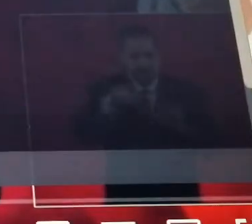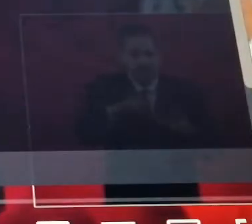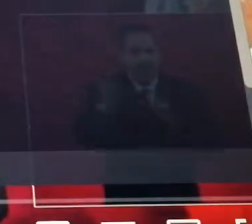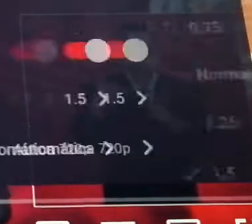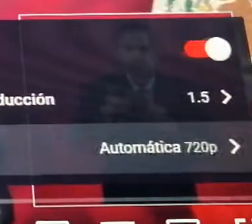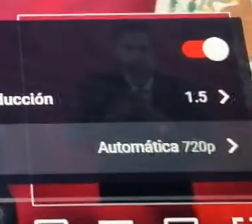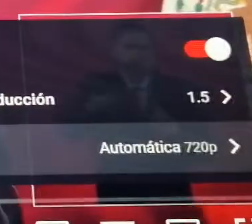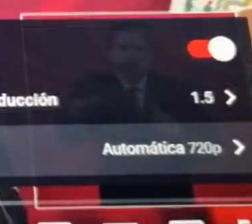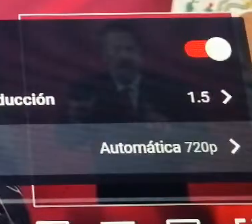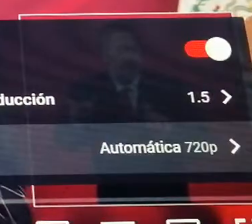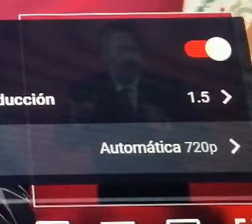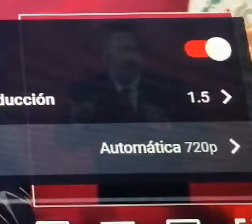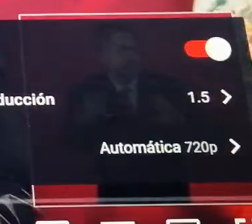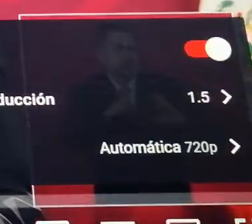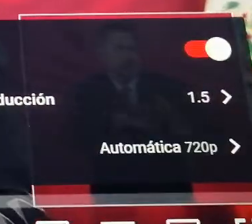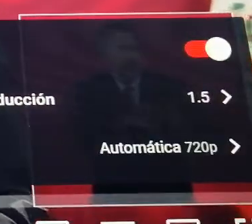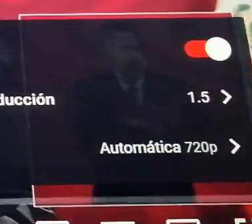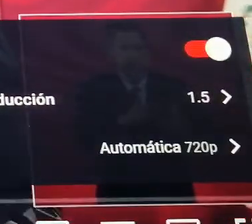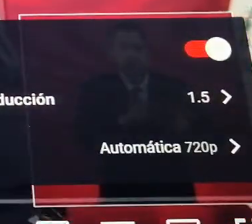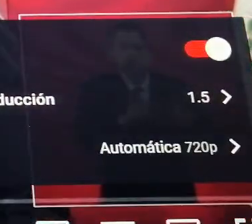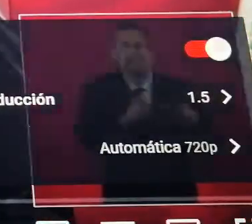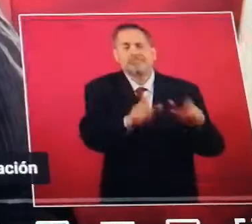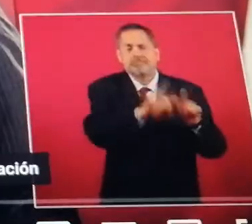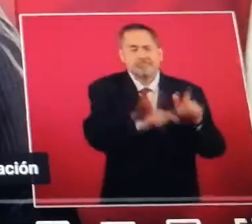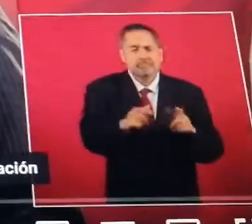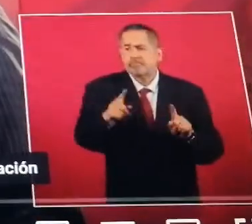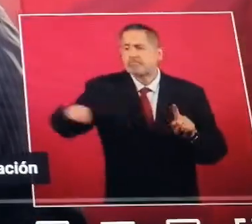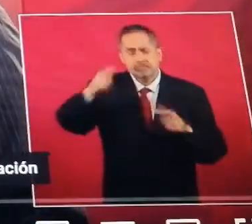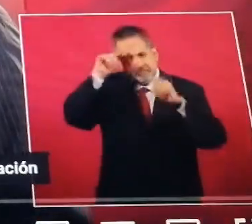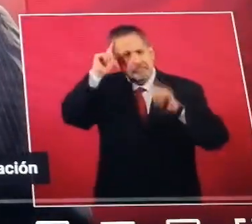participar en tareas de seguridad pública.